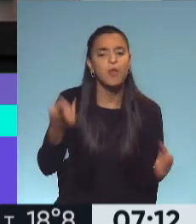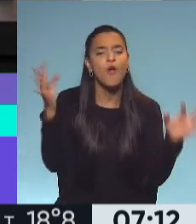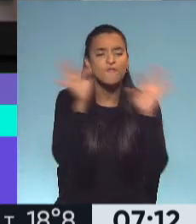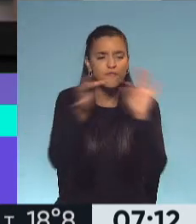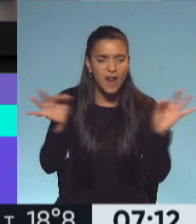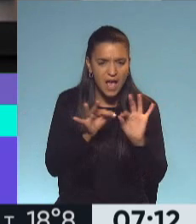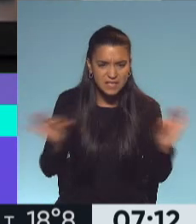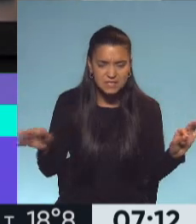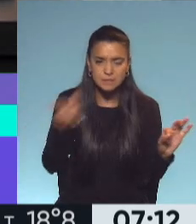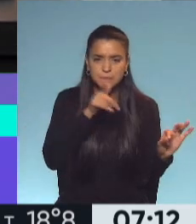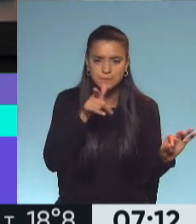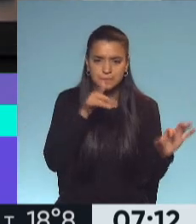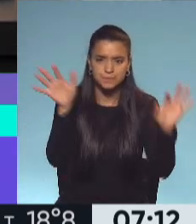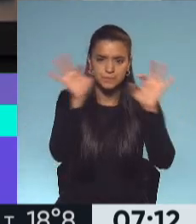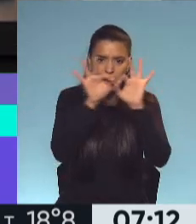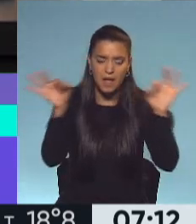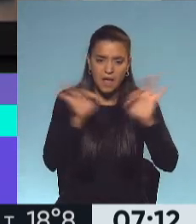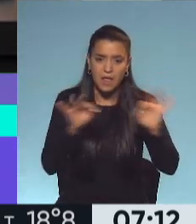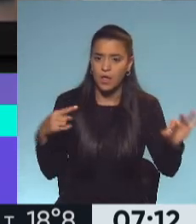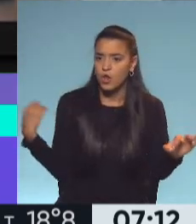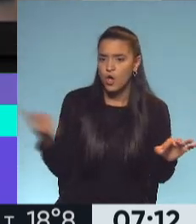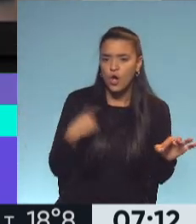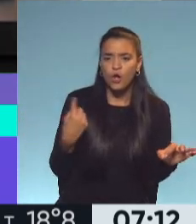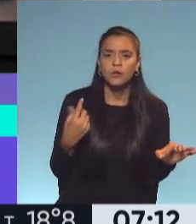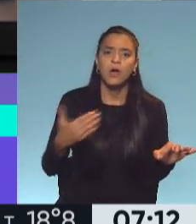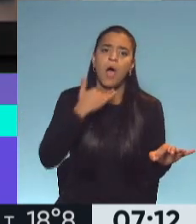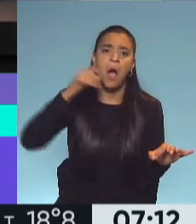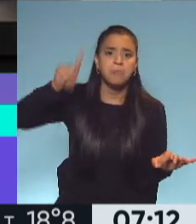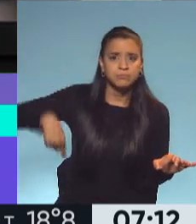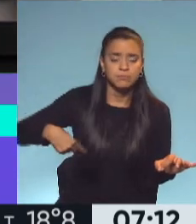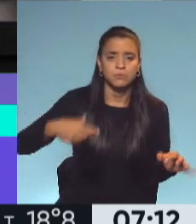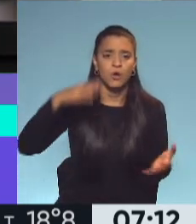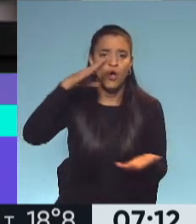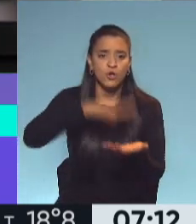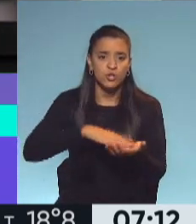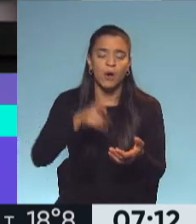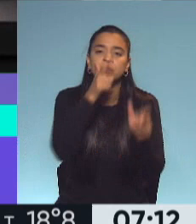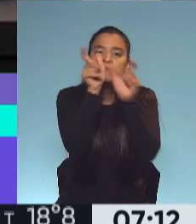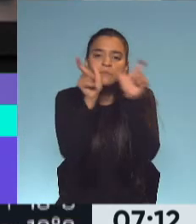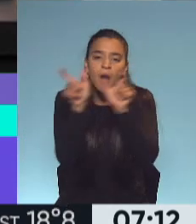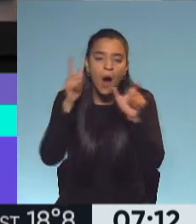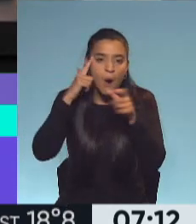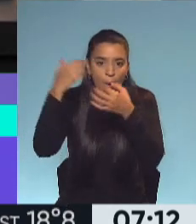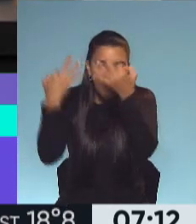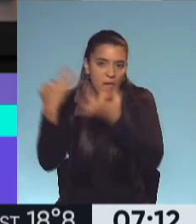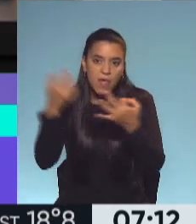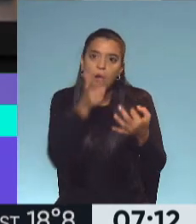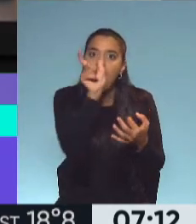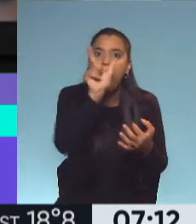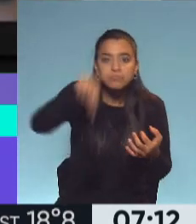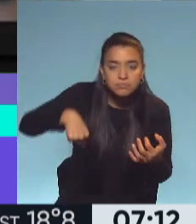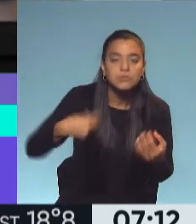frase, para los que no somos cercanos, Silvia, a los términos jurídicos,